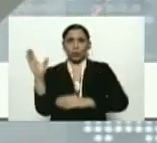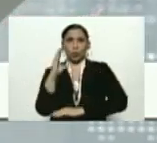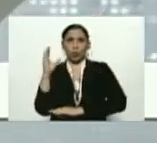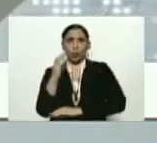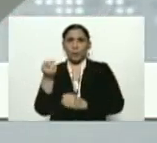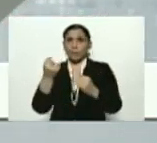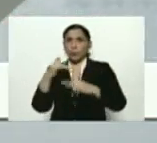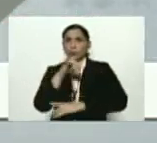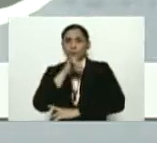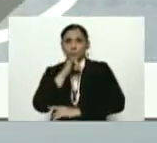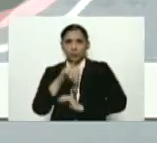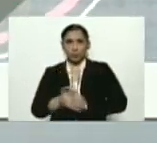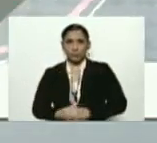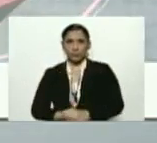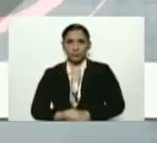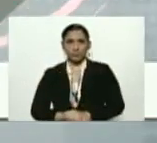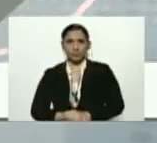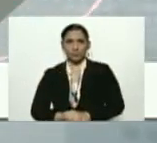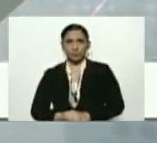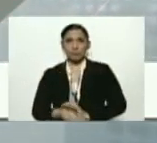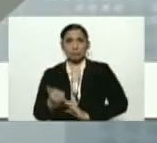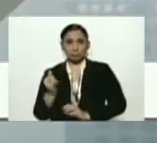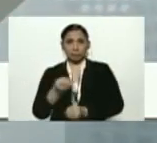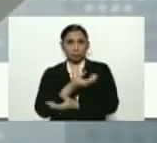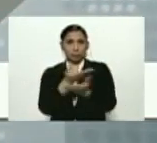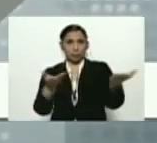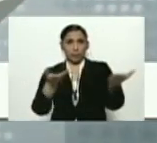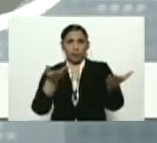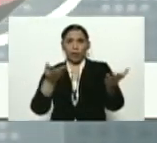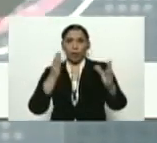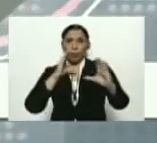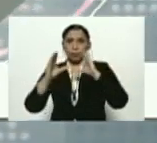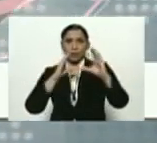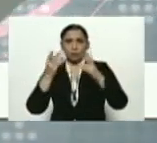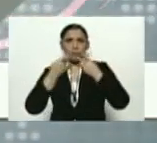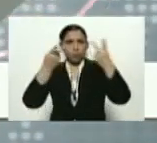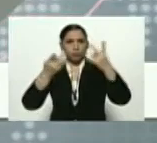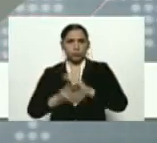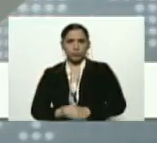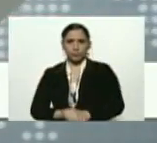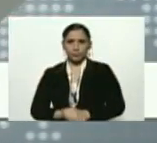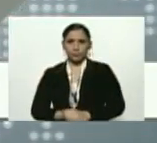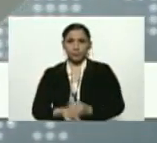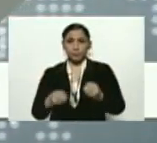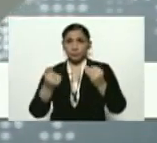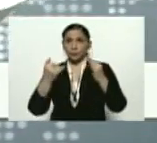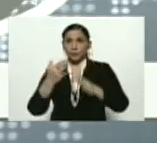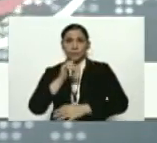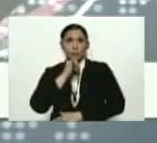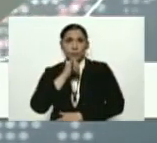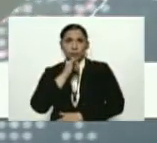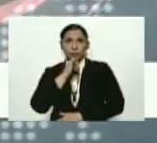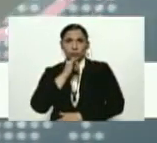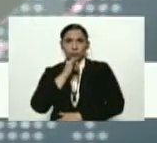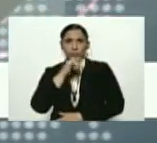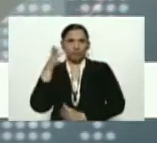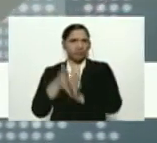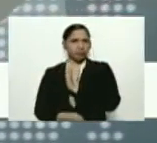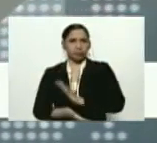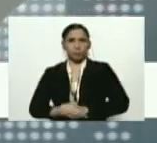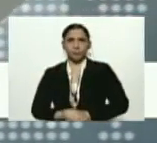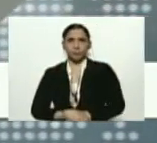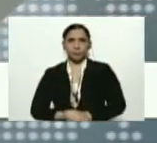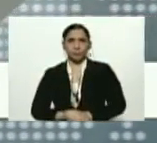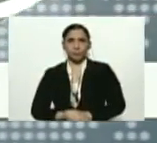muchas noticias que están hoy en los medios de comunicación, muchas noticias que tienen que ver con